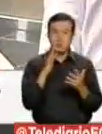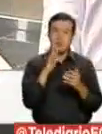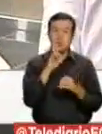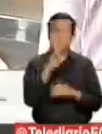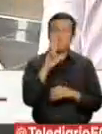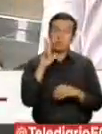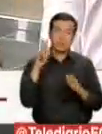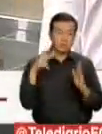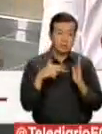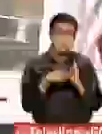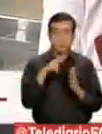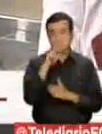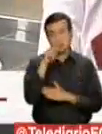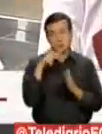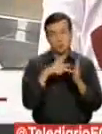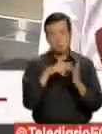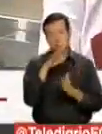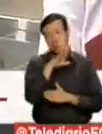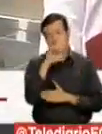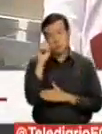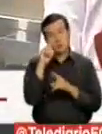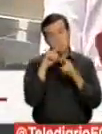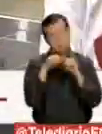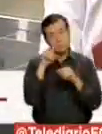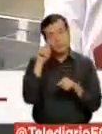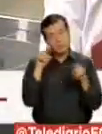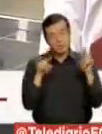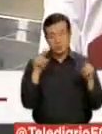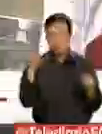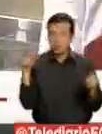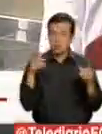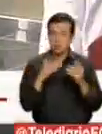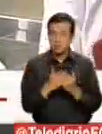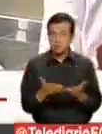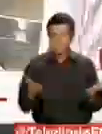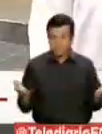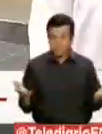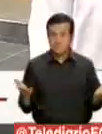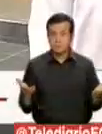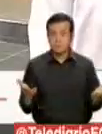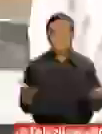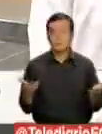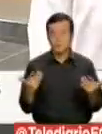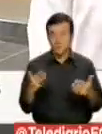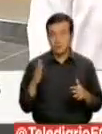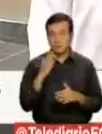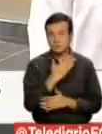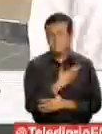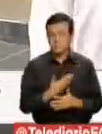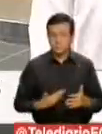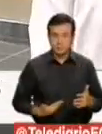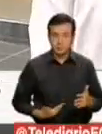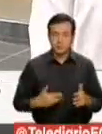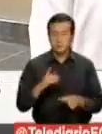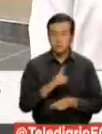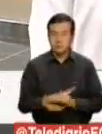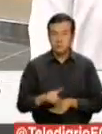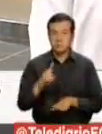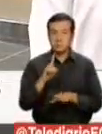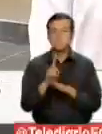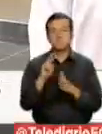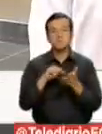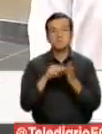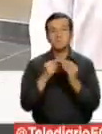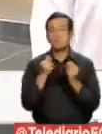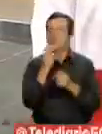los 3.500. Eso es un poco apresurado a anticipar. Según el presidente del directorio de la EMCO, esto